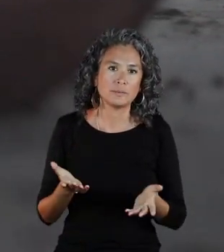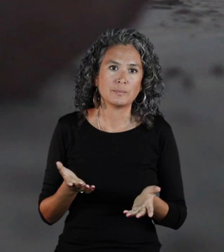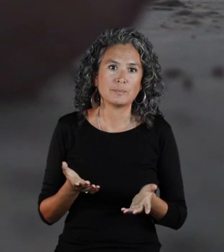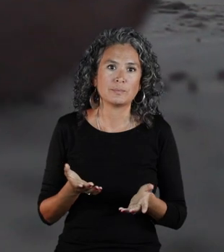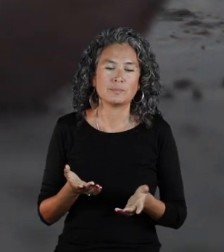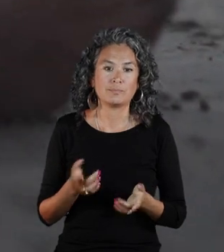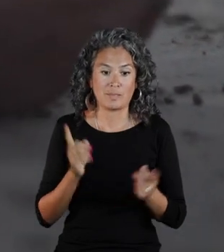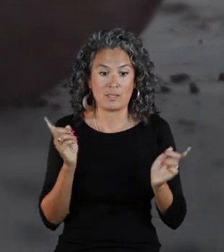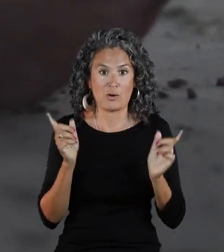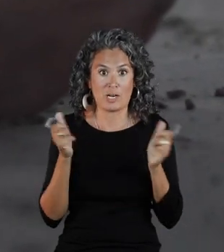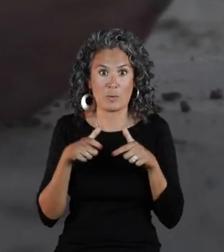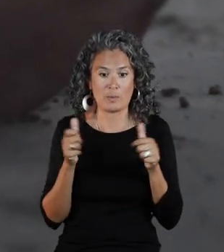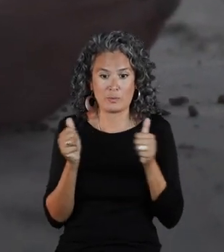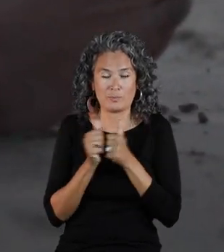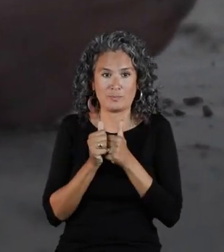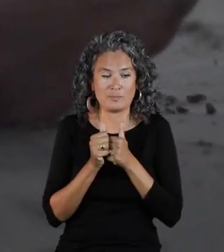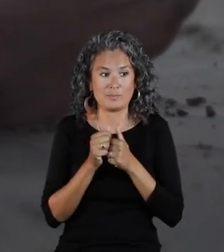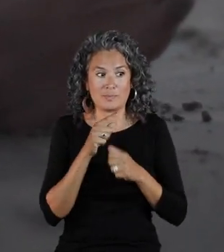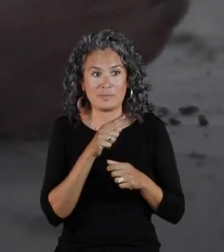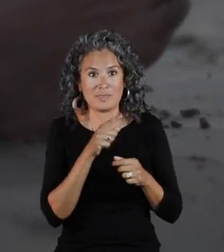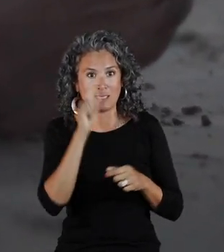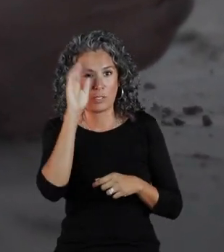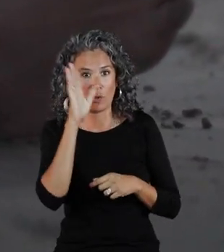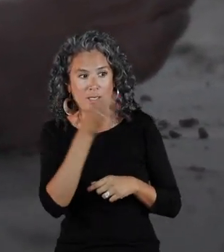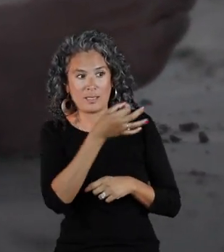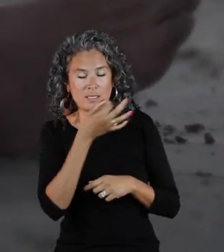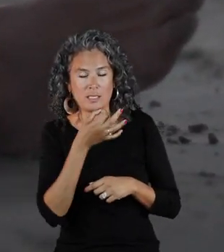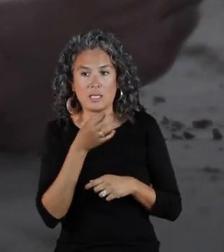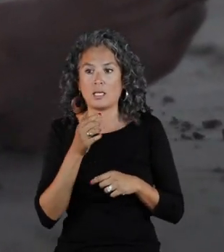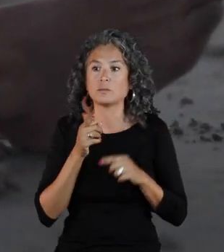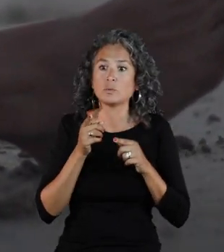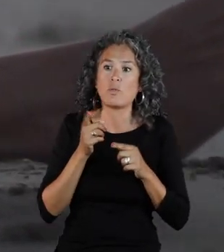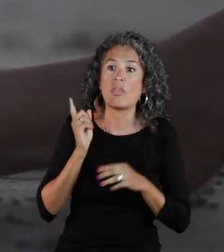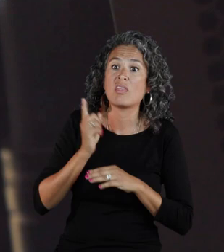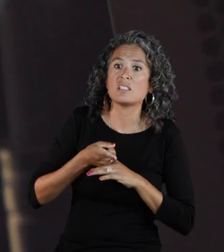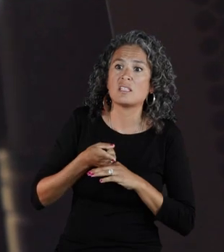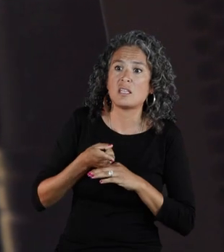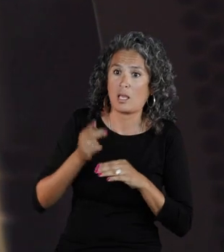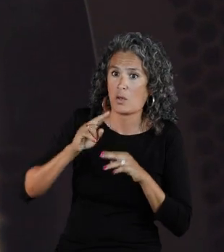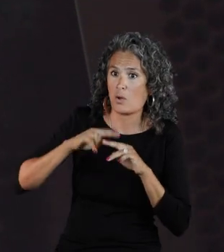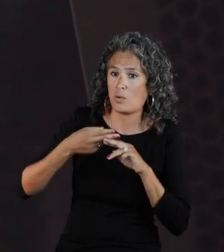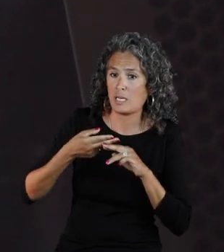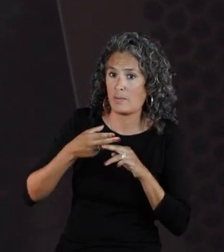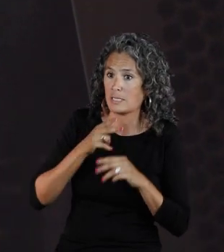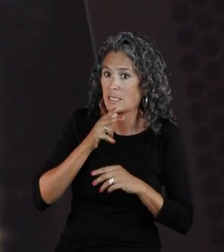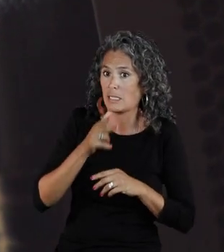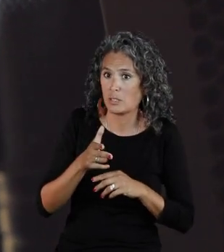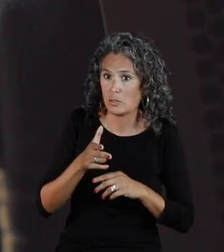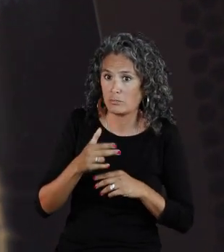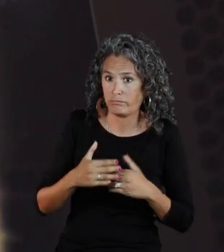ella nos reunimos y me dice, si vas a tomar la decisión de volver a ser mamá,